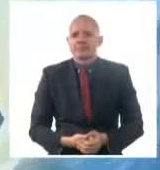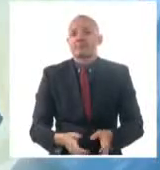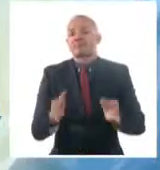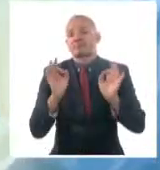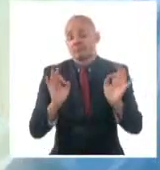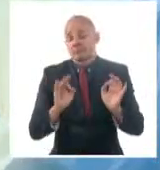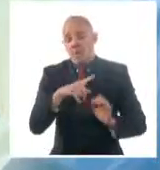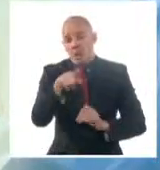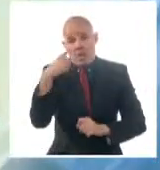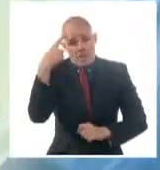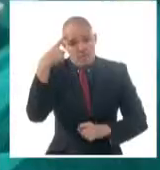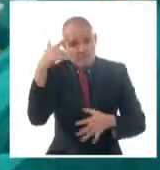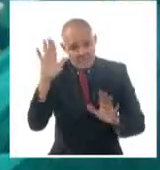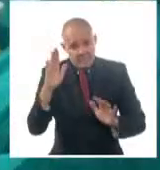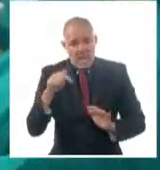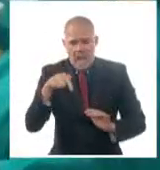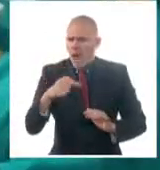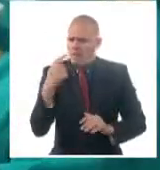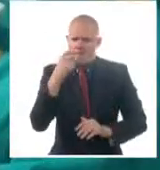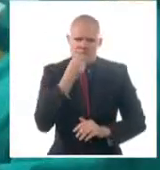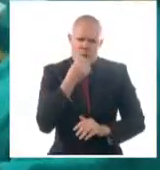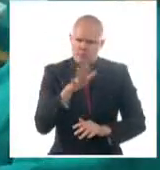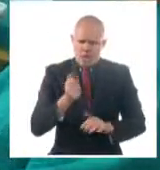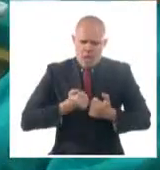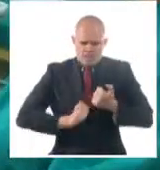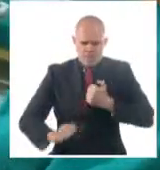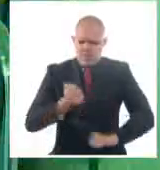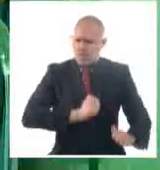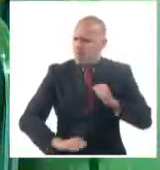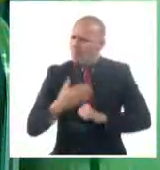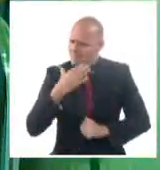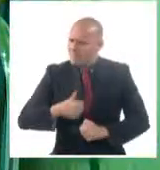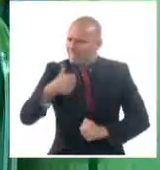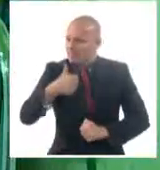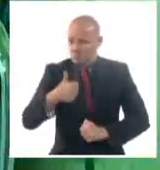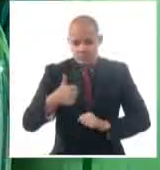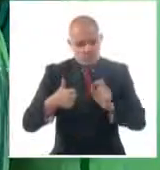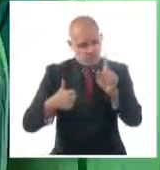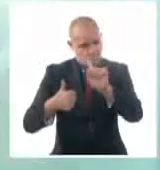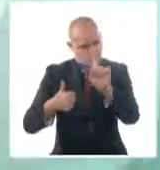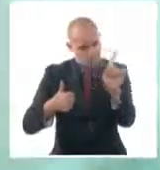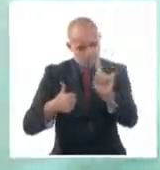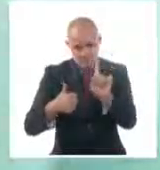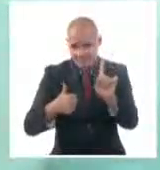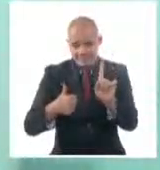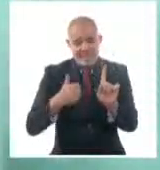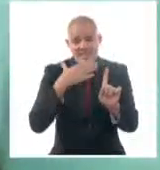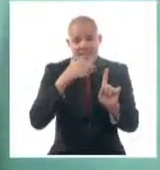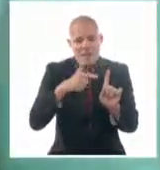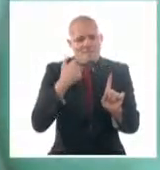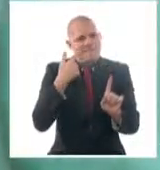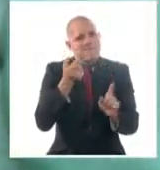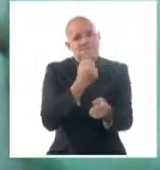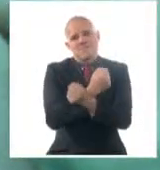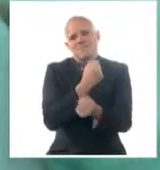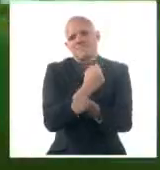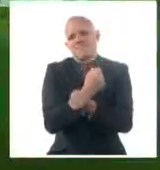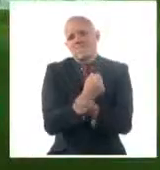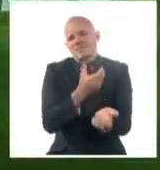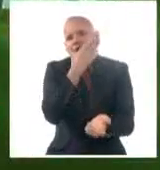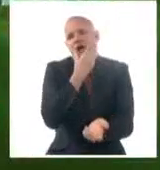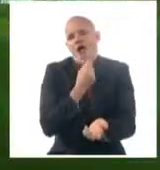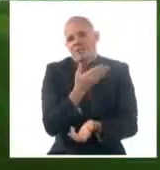nacimiento cuenta en estos tiempos, el país más envejecido de Latinoamérica prefiere evitar a toda costa las concepciones en vientres